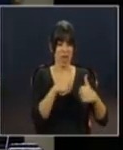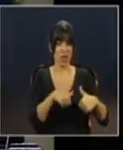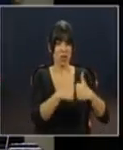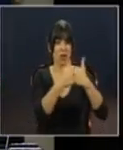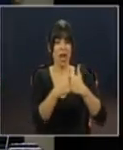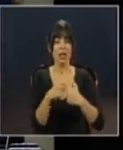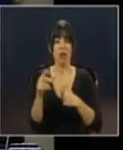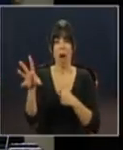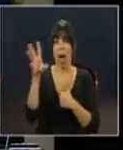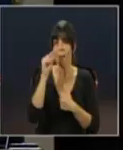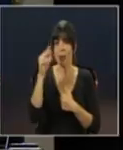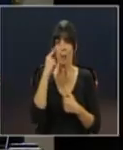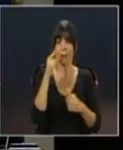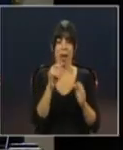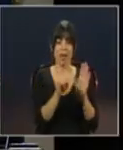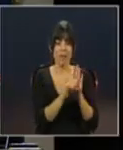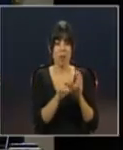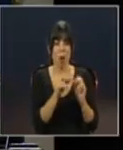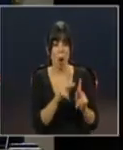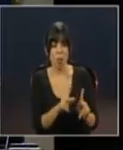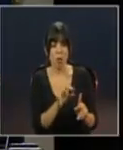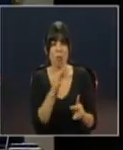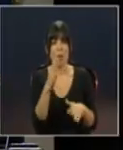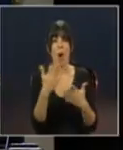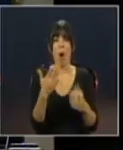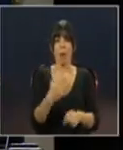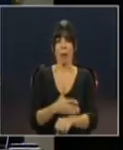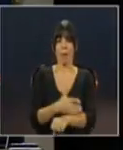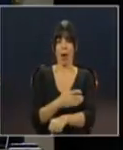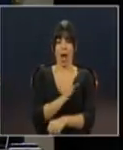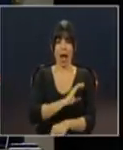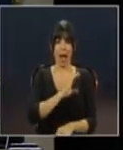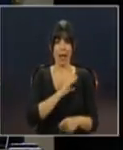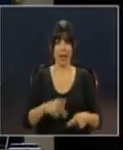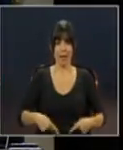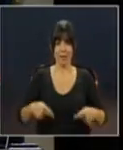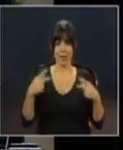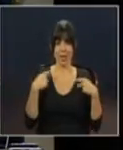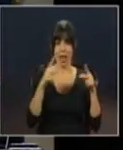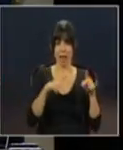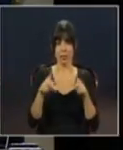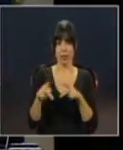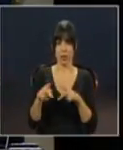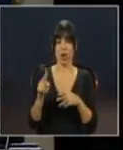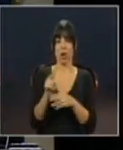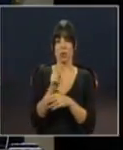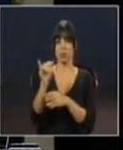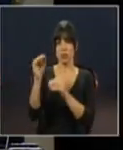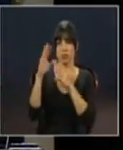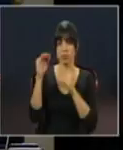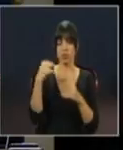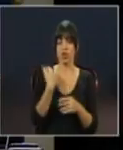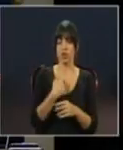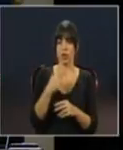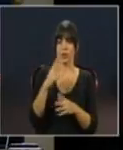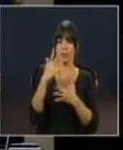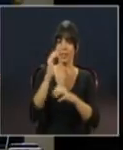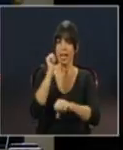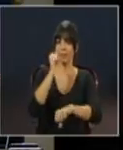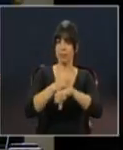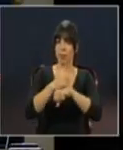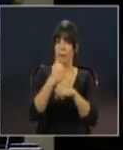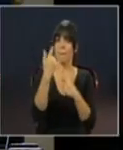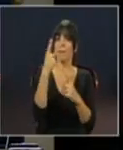e identificando oportunidades y formas para mejorar la calidad de vida de sus habitantes. Nos hemos fijado una meta